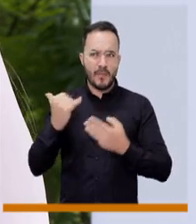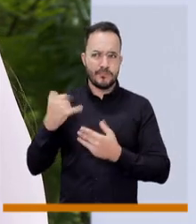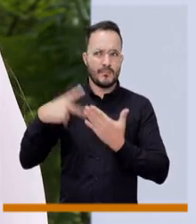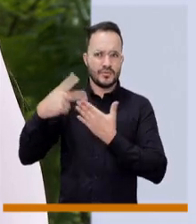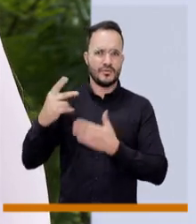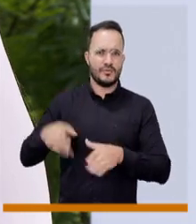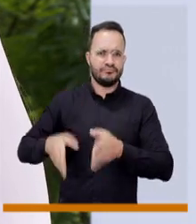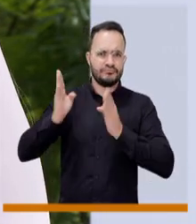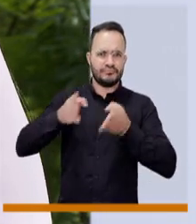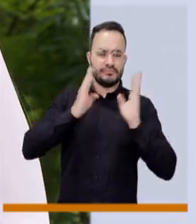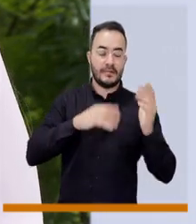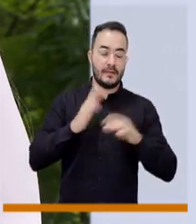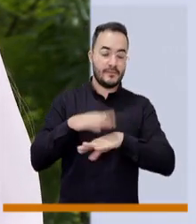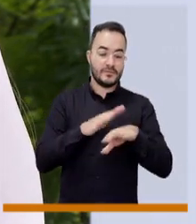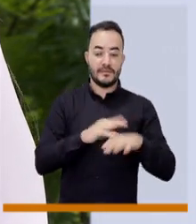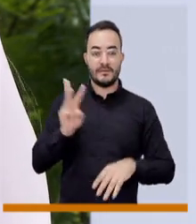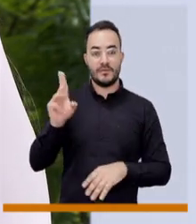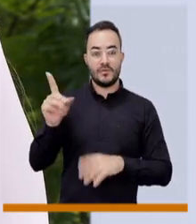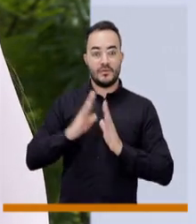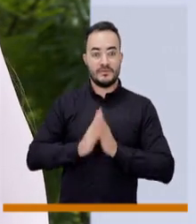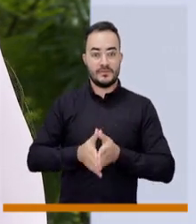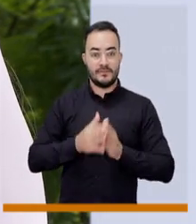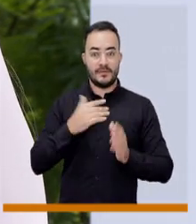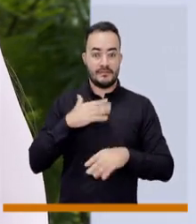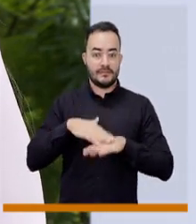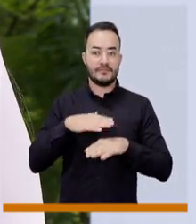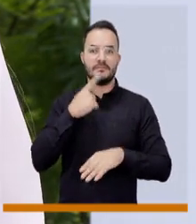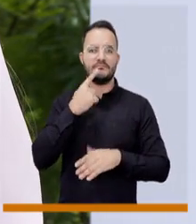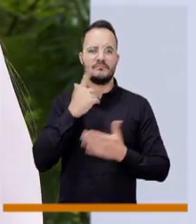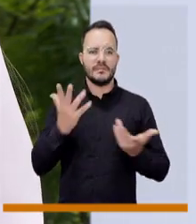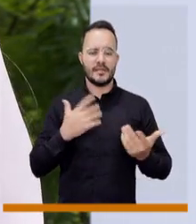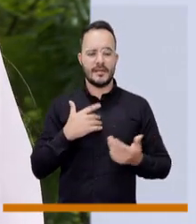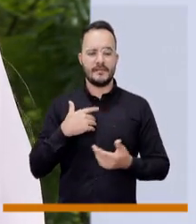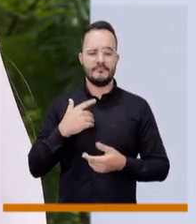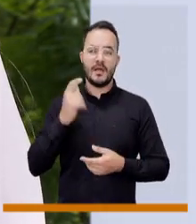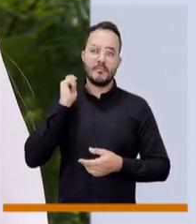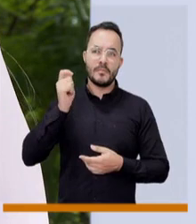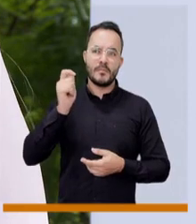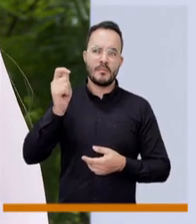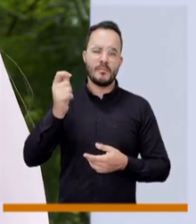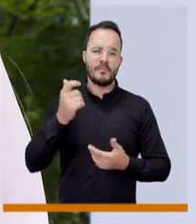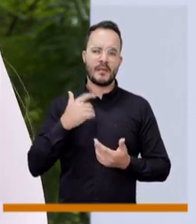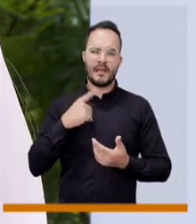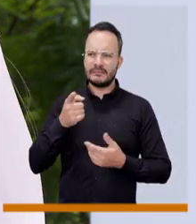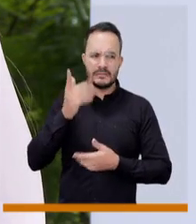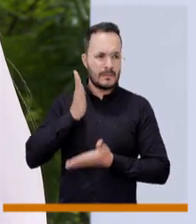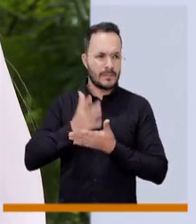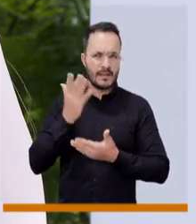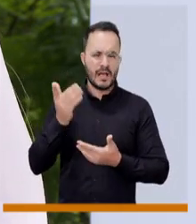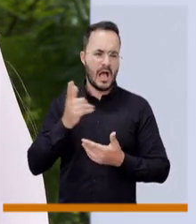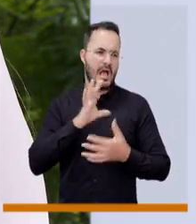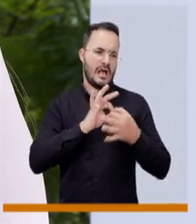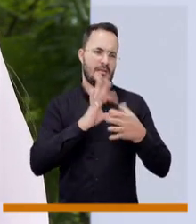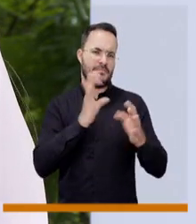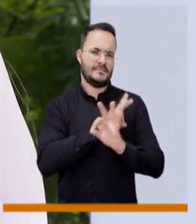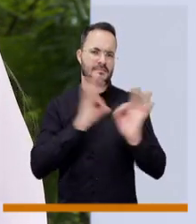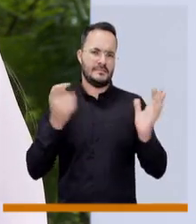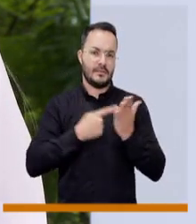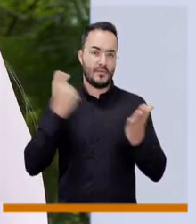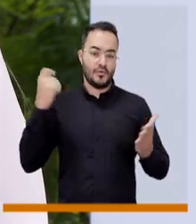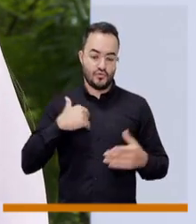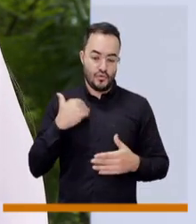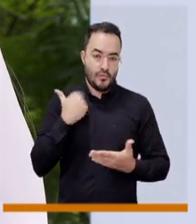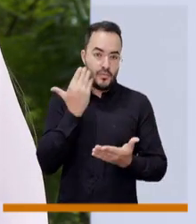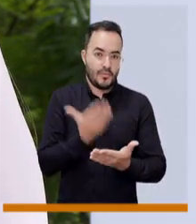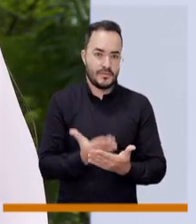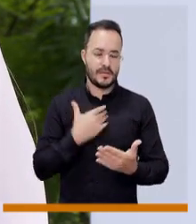porque el 31 de diciembre de este año se vence la exención de impuesto predial que logró esta concejala también con el voto